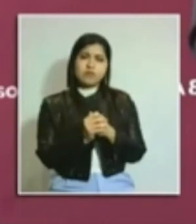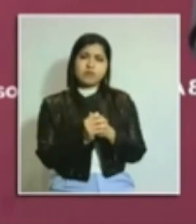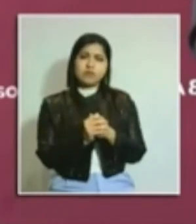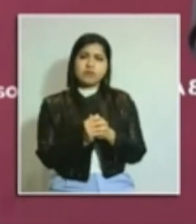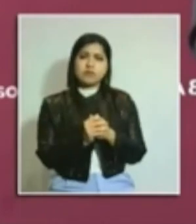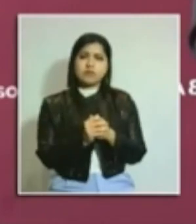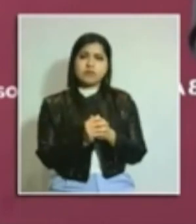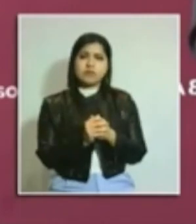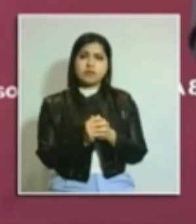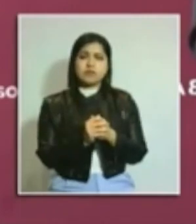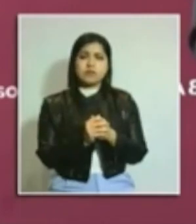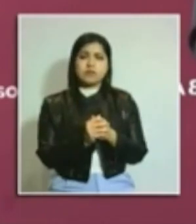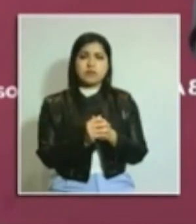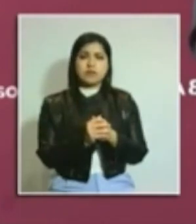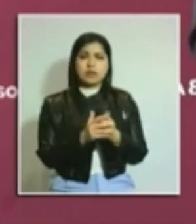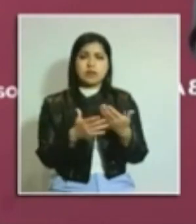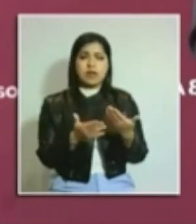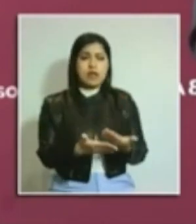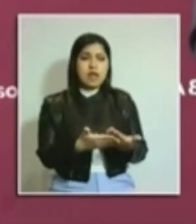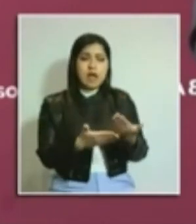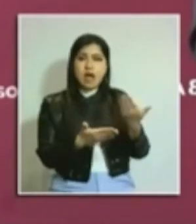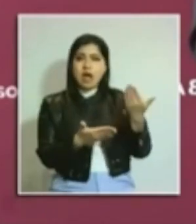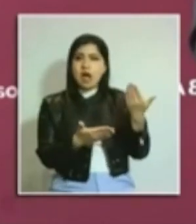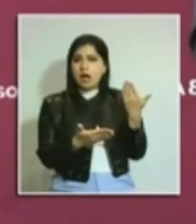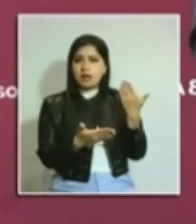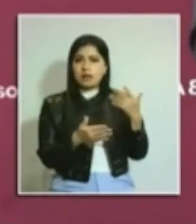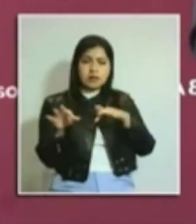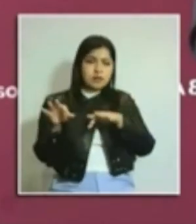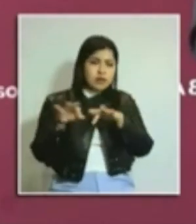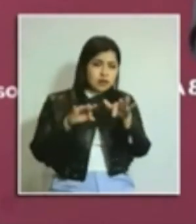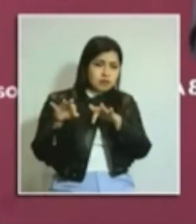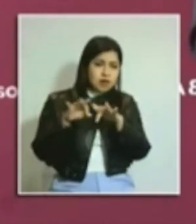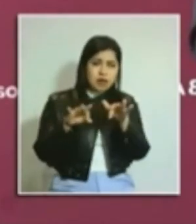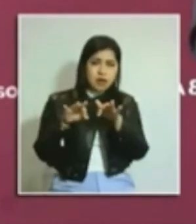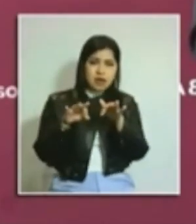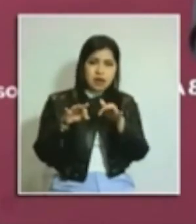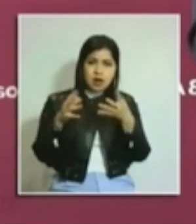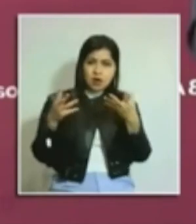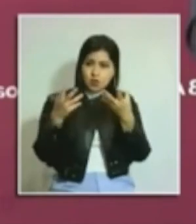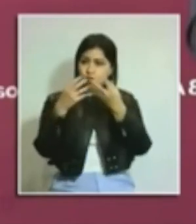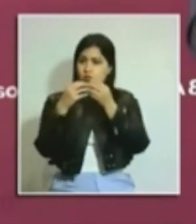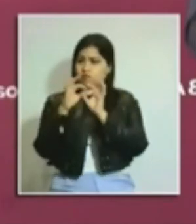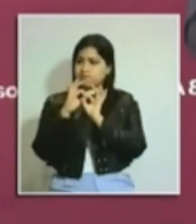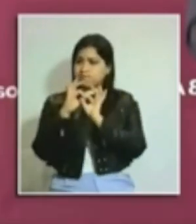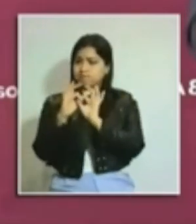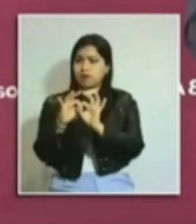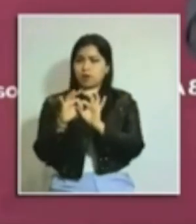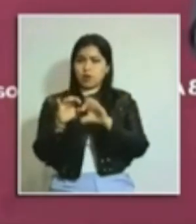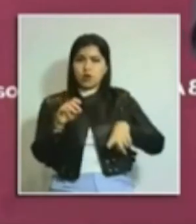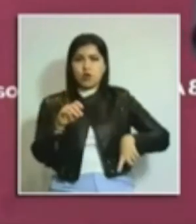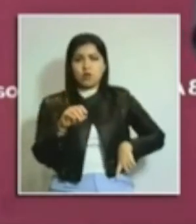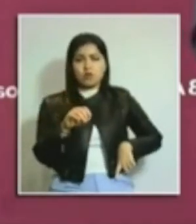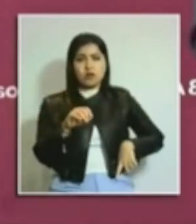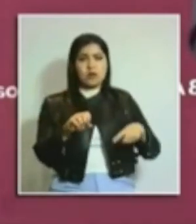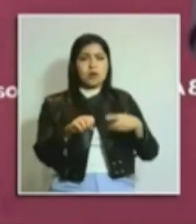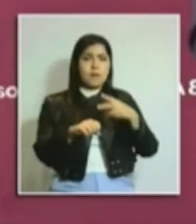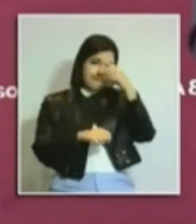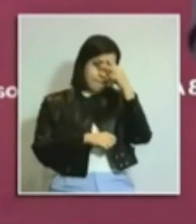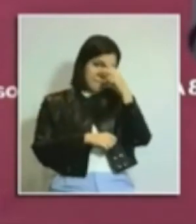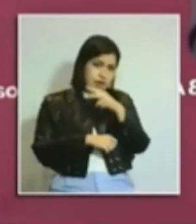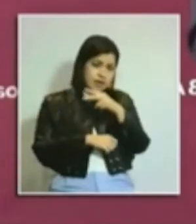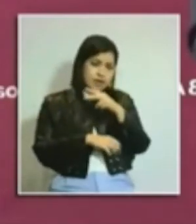tiempo donde trabajábamos tanto a la mano con el gobierno de México en todos los temas de